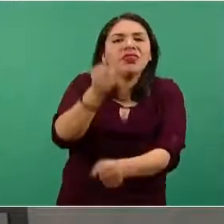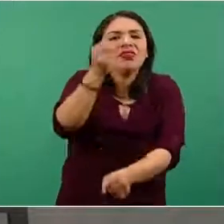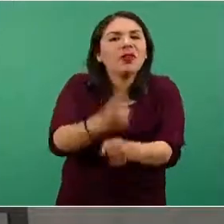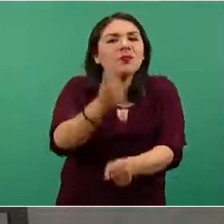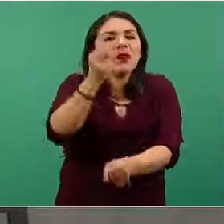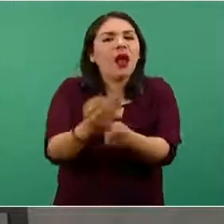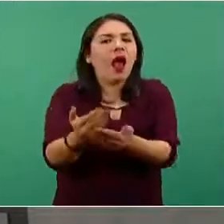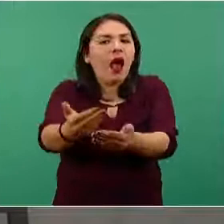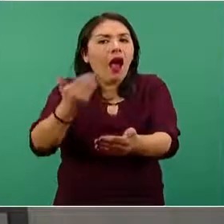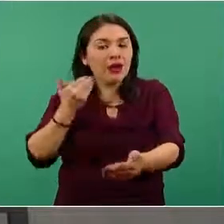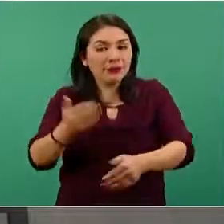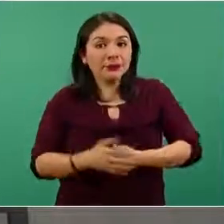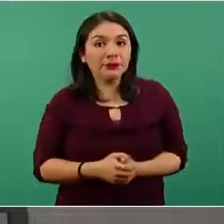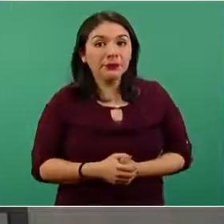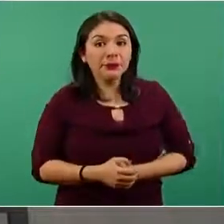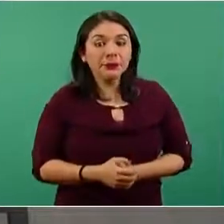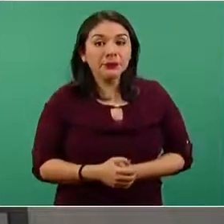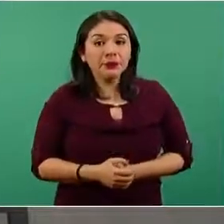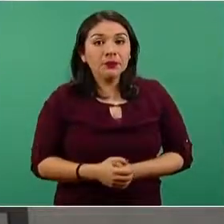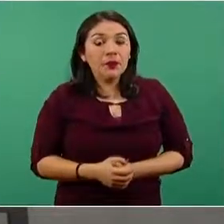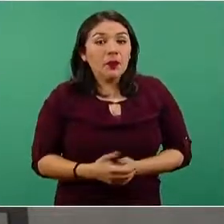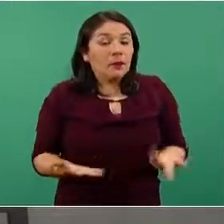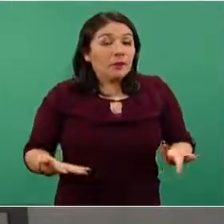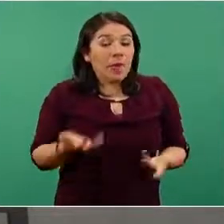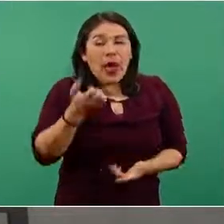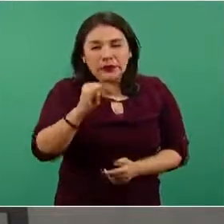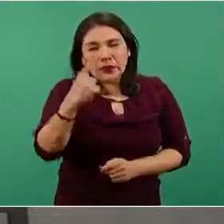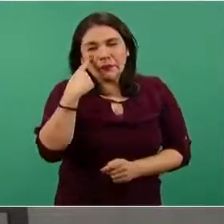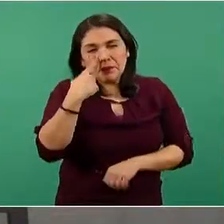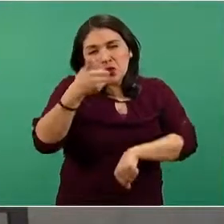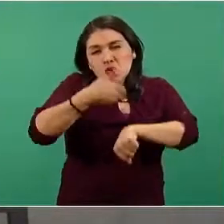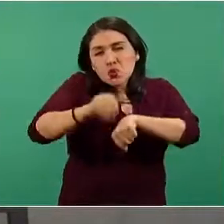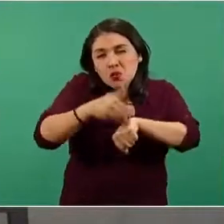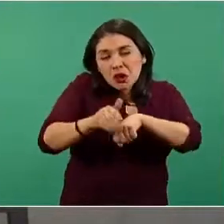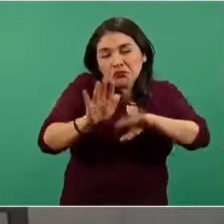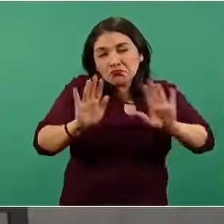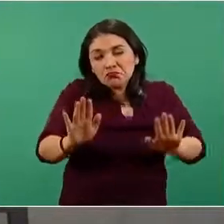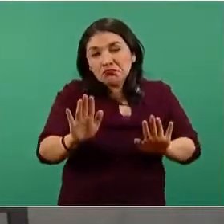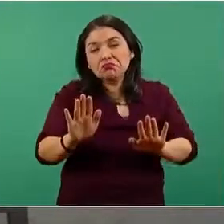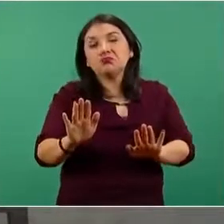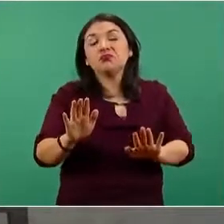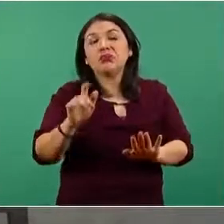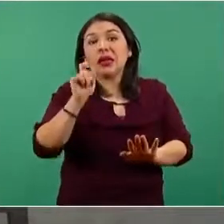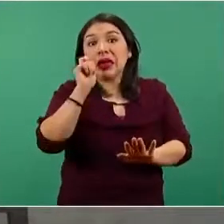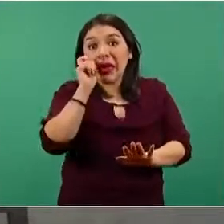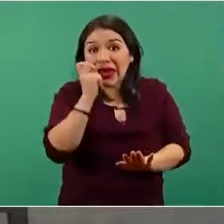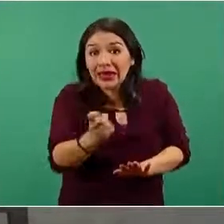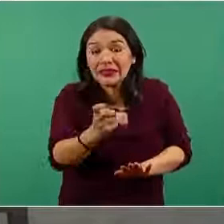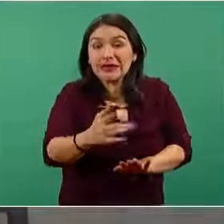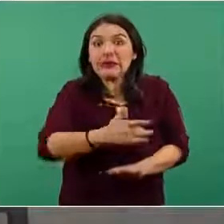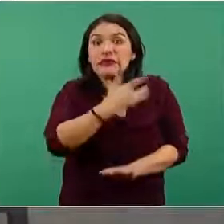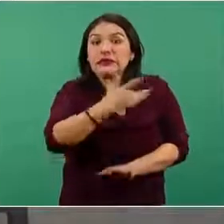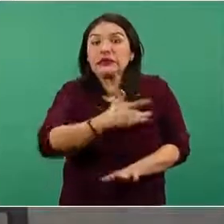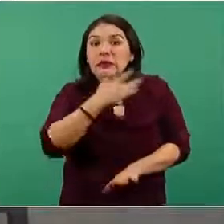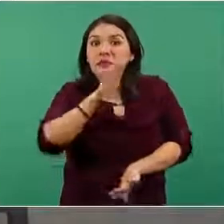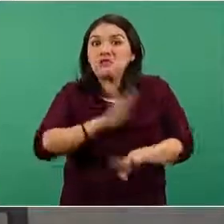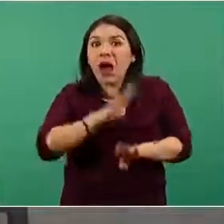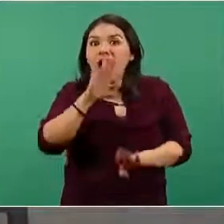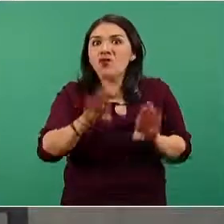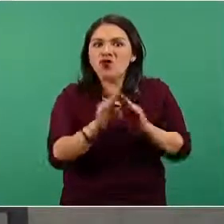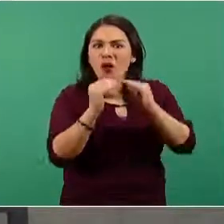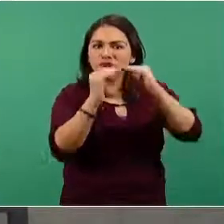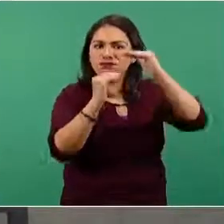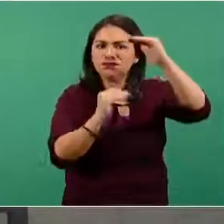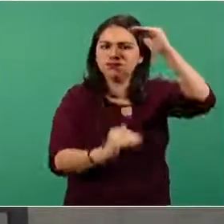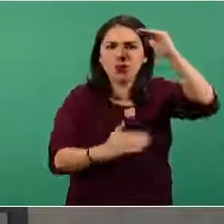y grande de vacunas. En términos numéricos, todavía para que esto impactara, esta distribución